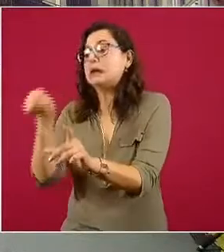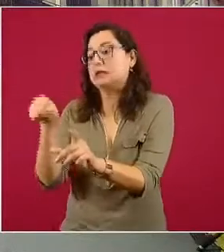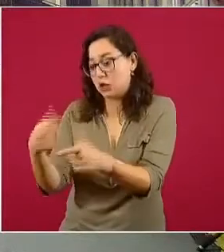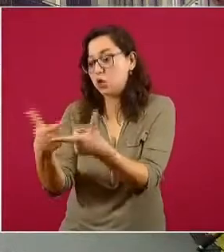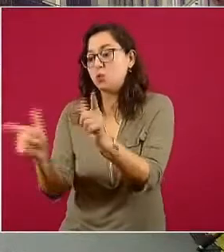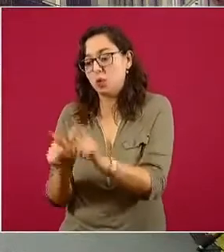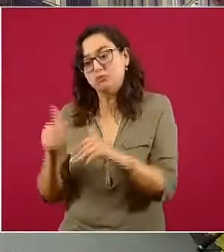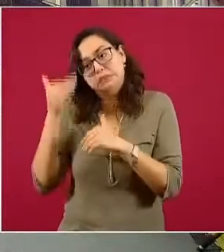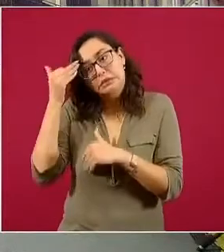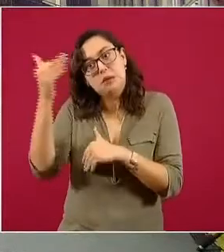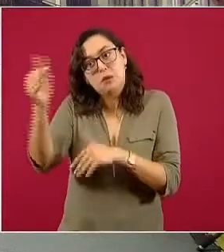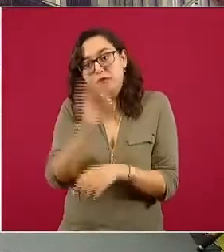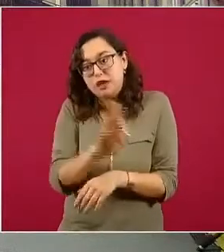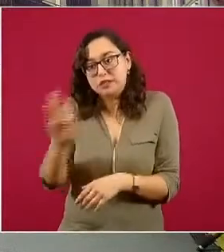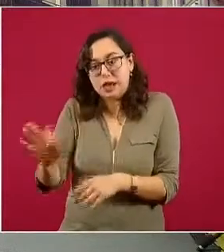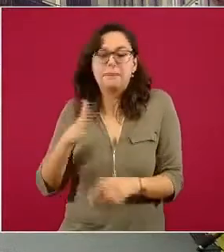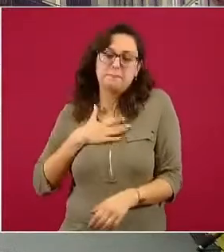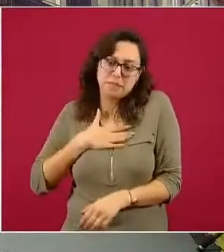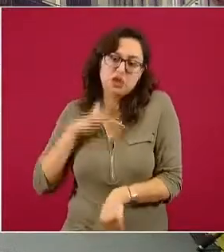Arturo Contreras,